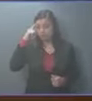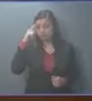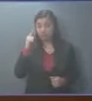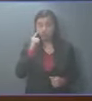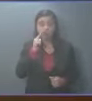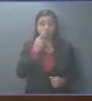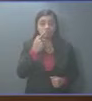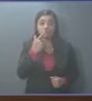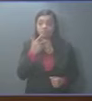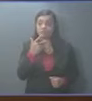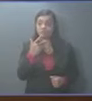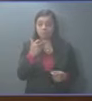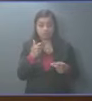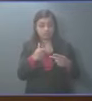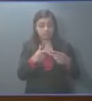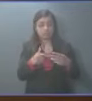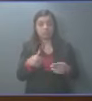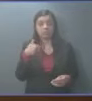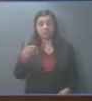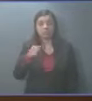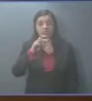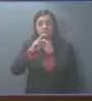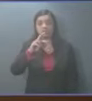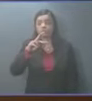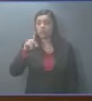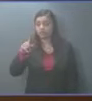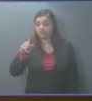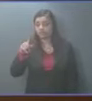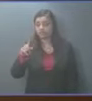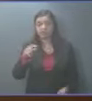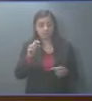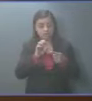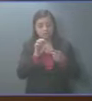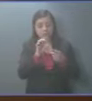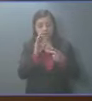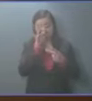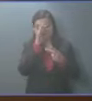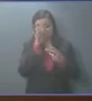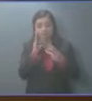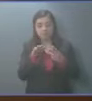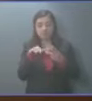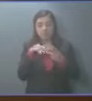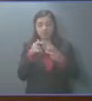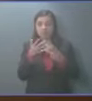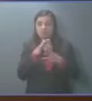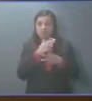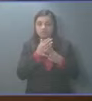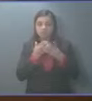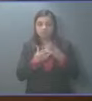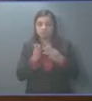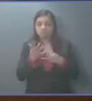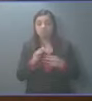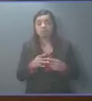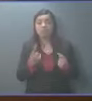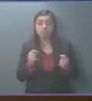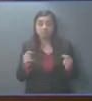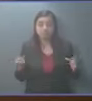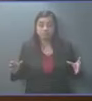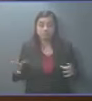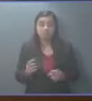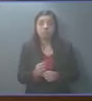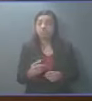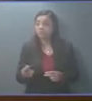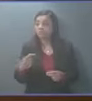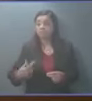primer trimestre de este próximo año ya va a estar finalizada la última etapa del Hospital El Salvador. Incluso vamos a tratar de que esté lo más